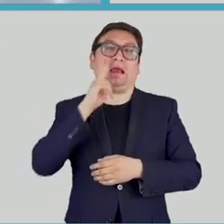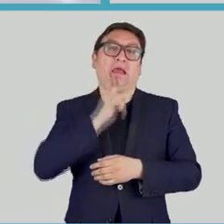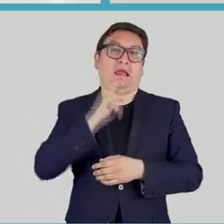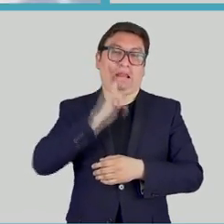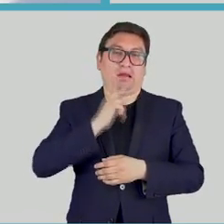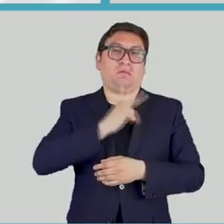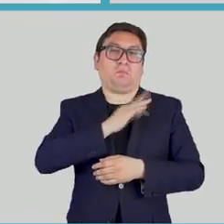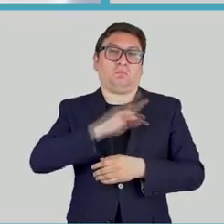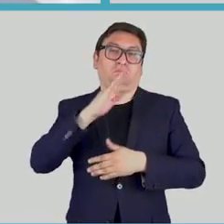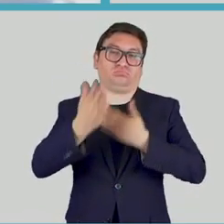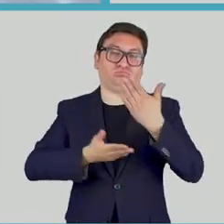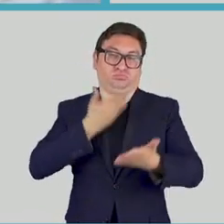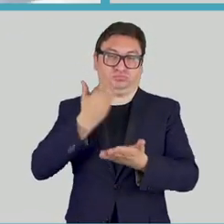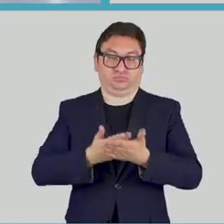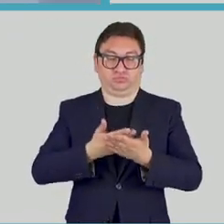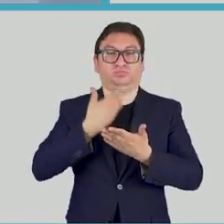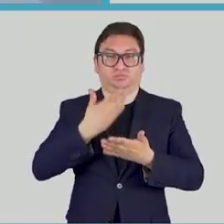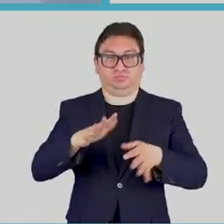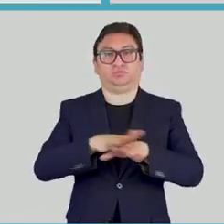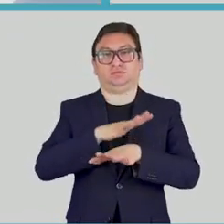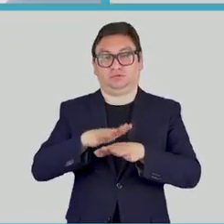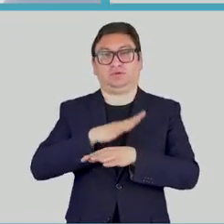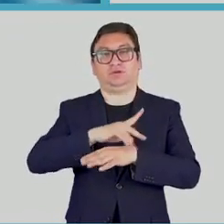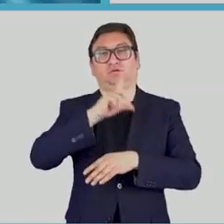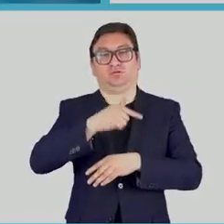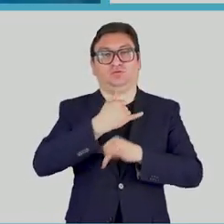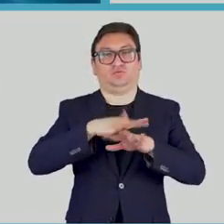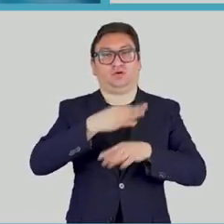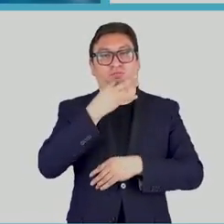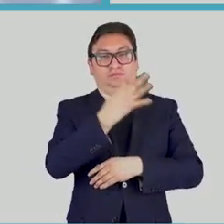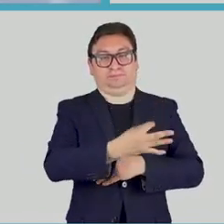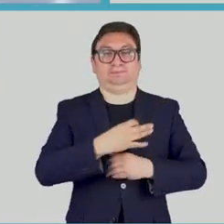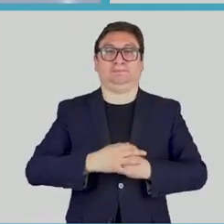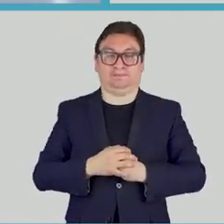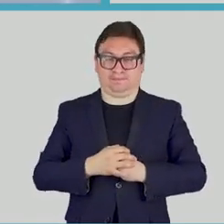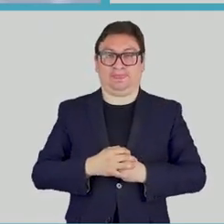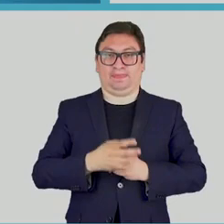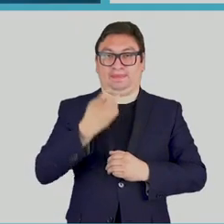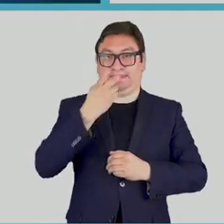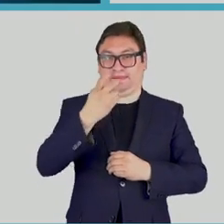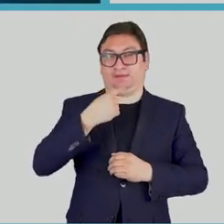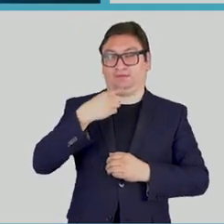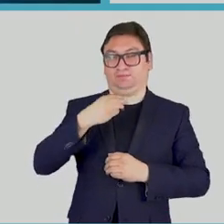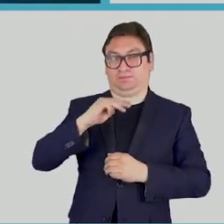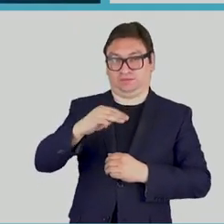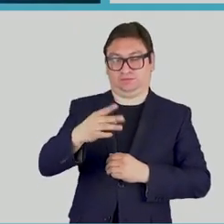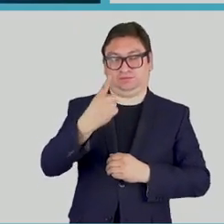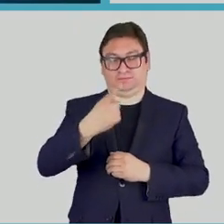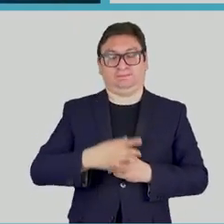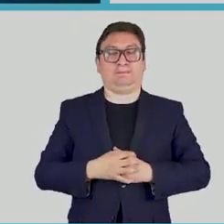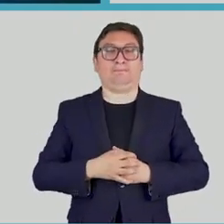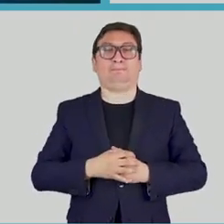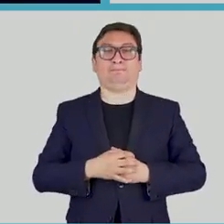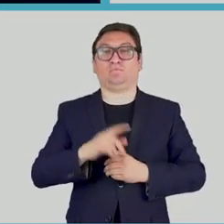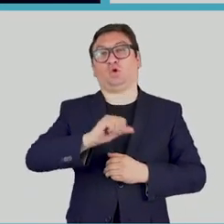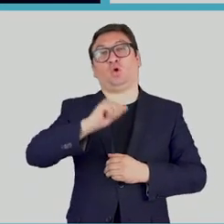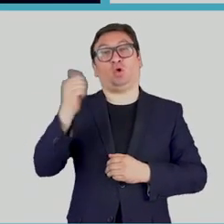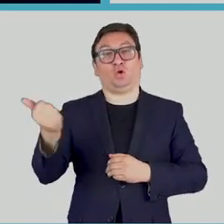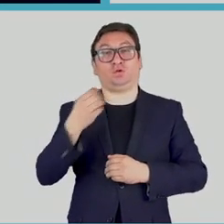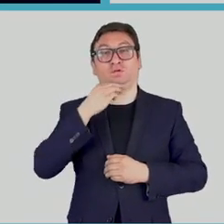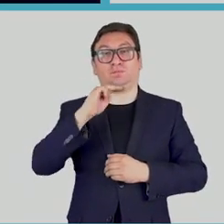se tomará en cuenta su propuesta y le informaremos al respecto esto uno de los mensajes que nos llegó